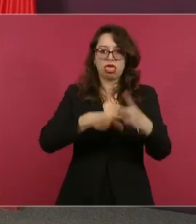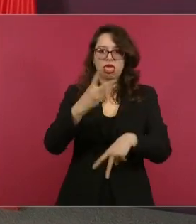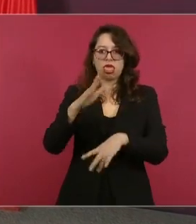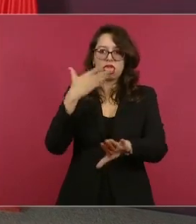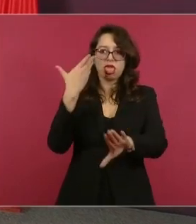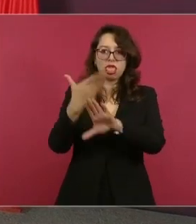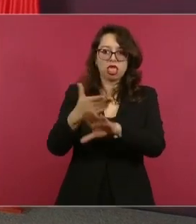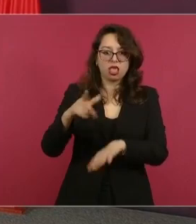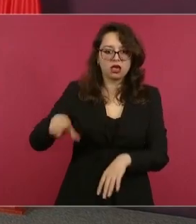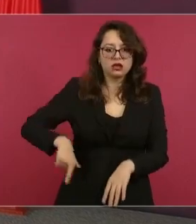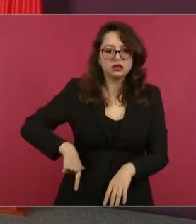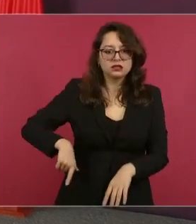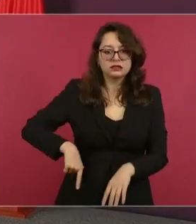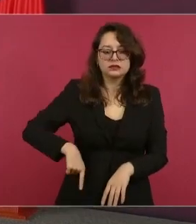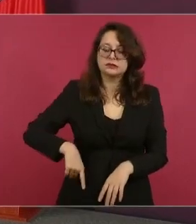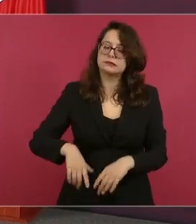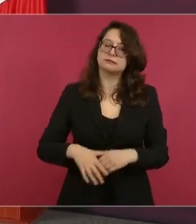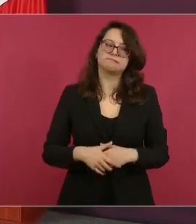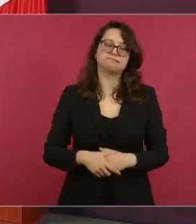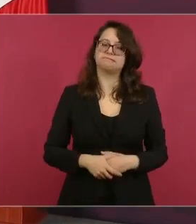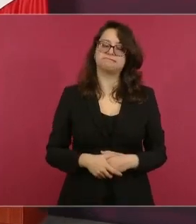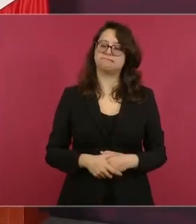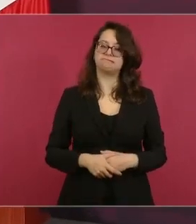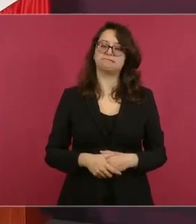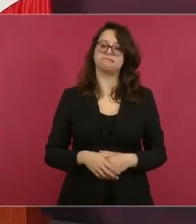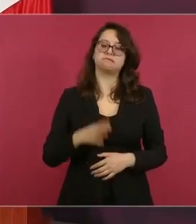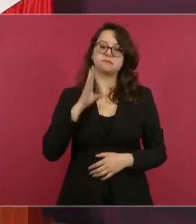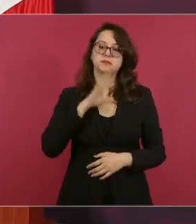si se es servidor público.